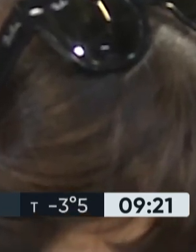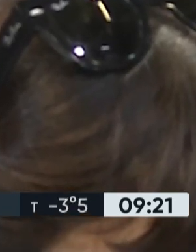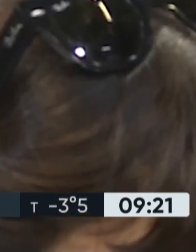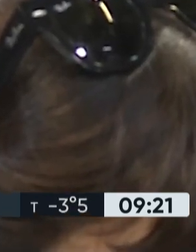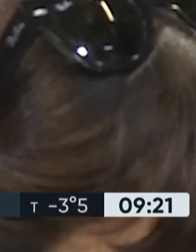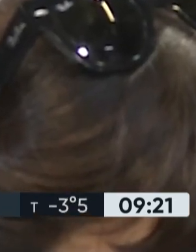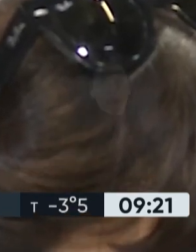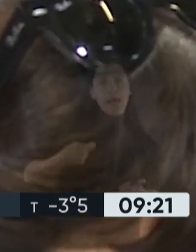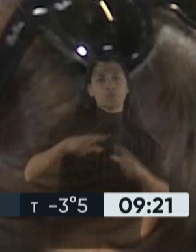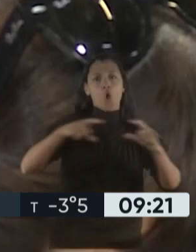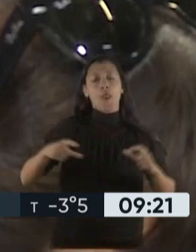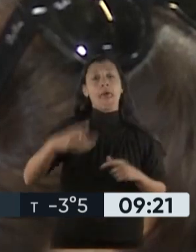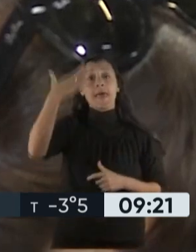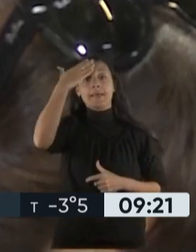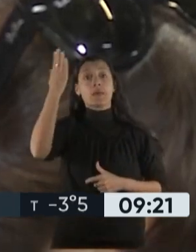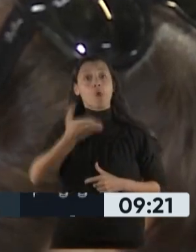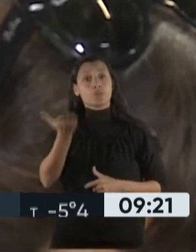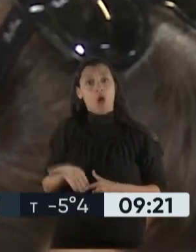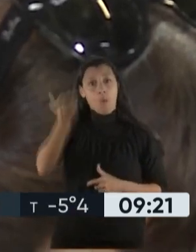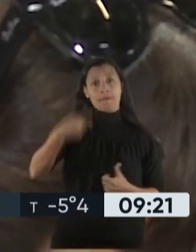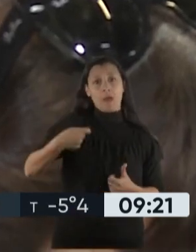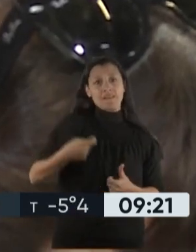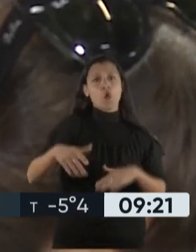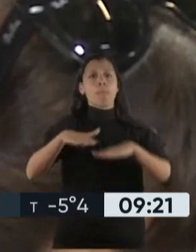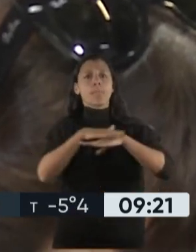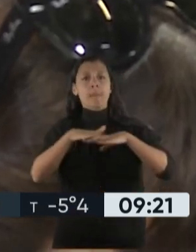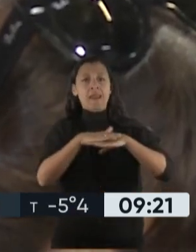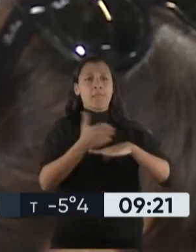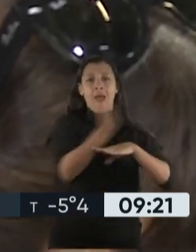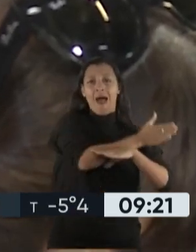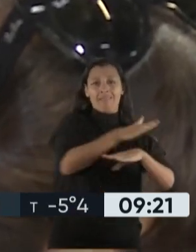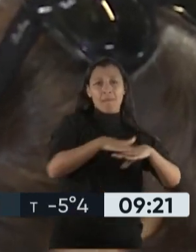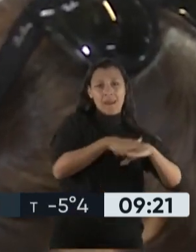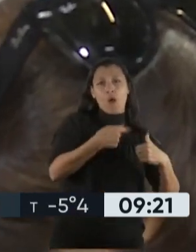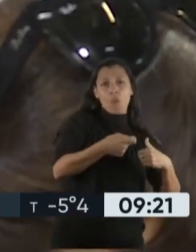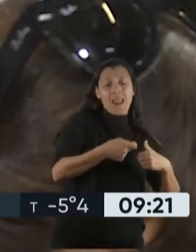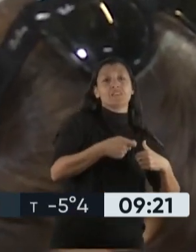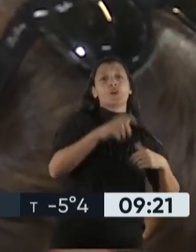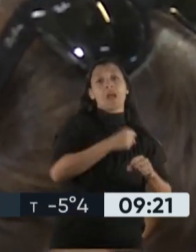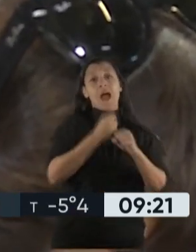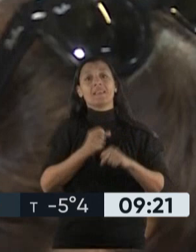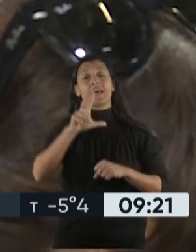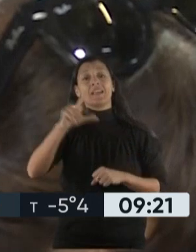pensiones y asignaciones en un 15%. La mínima de jubilaciones a